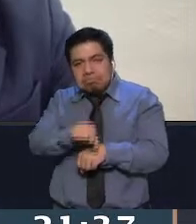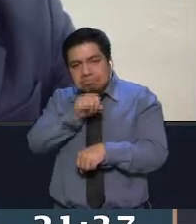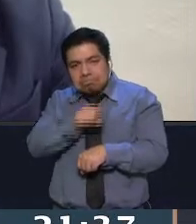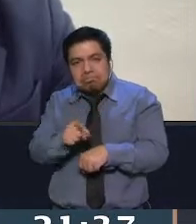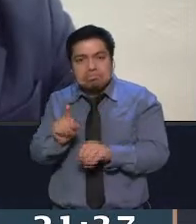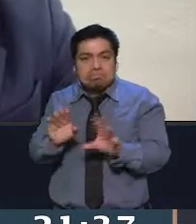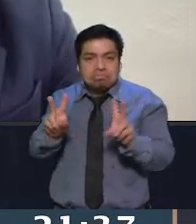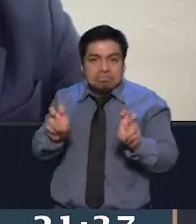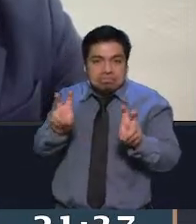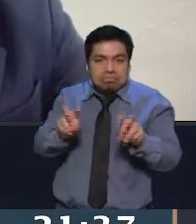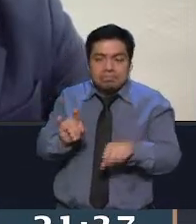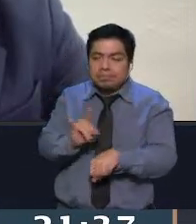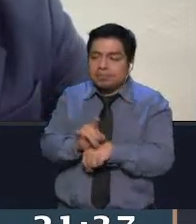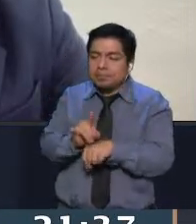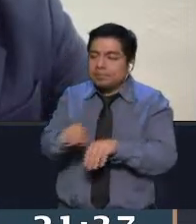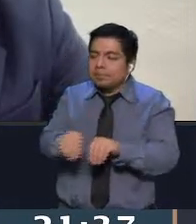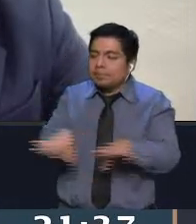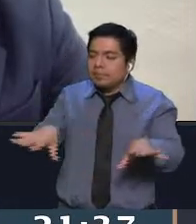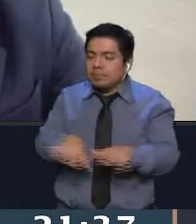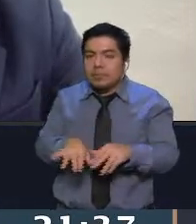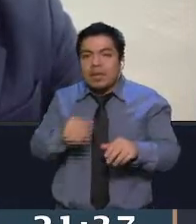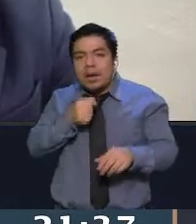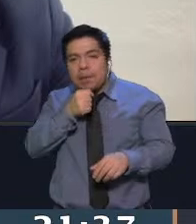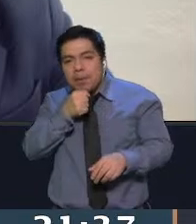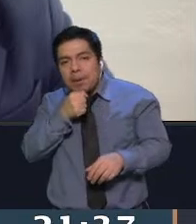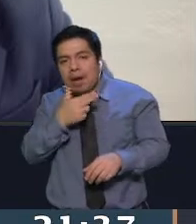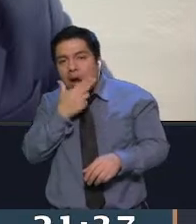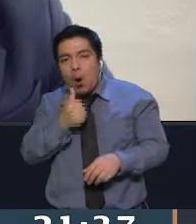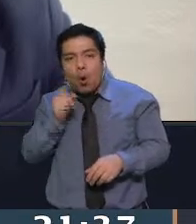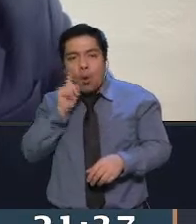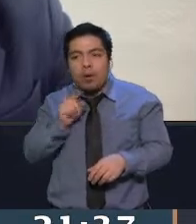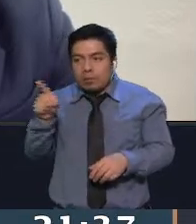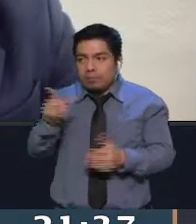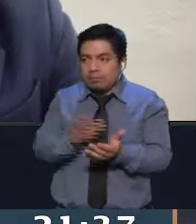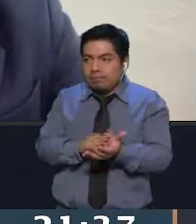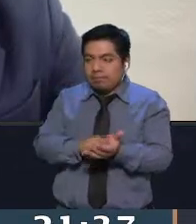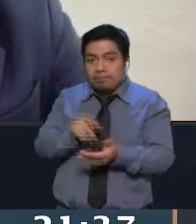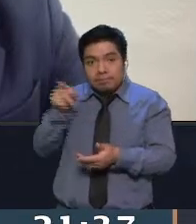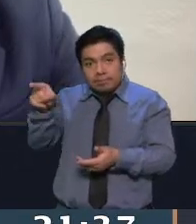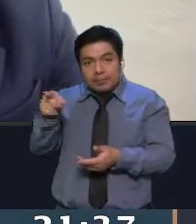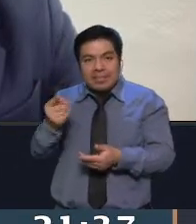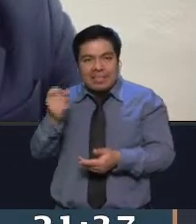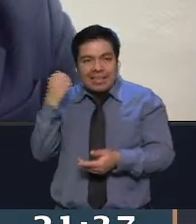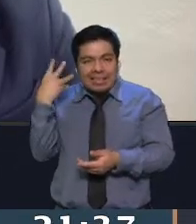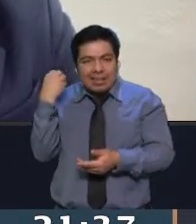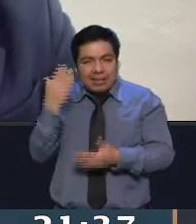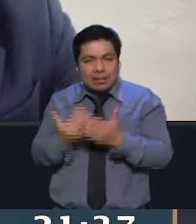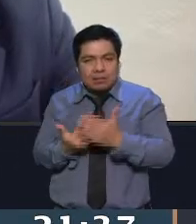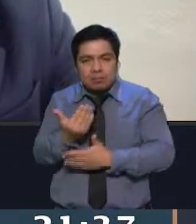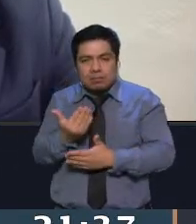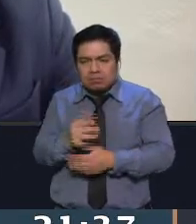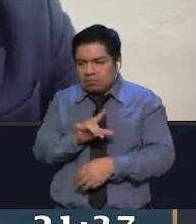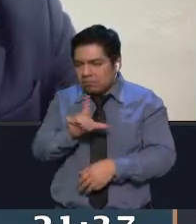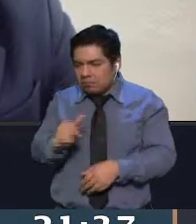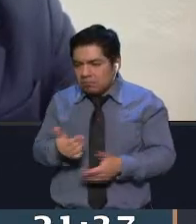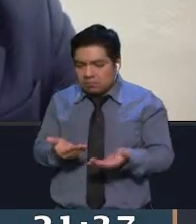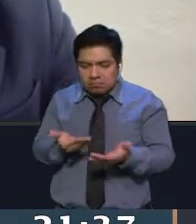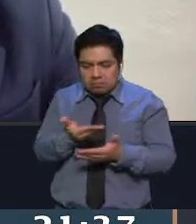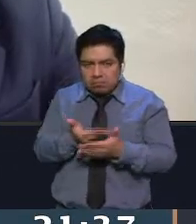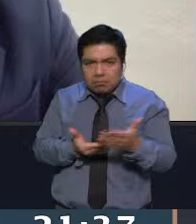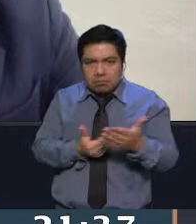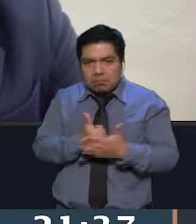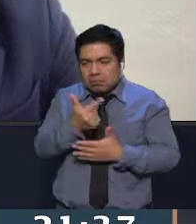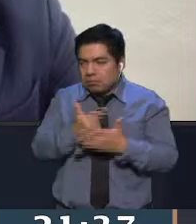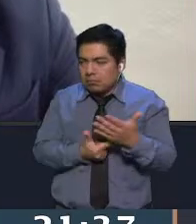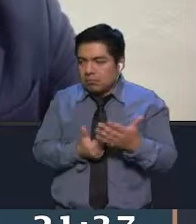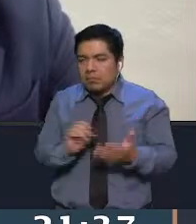supuesta filtración de las y los reporteros que estamos acreditados para ir a la conferencia matutina. Finalmente se determinó que no fue una filtración,